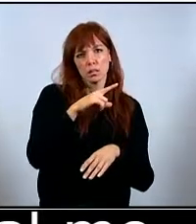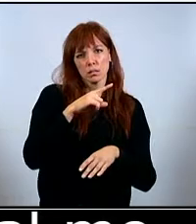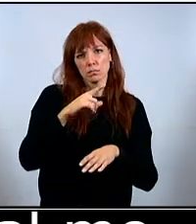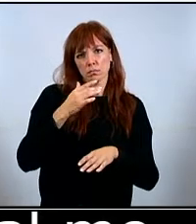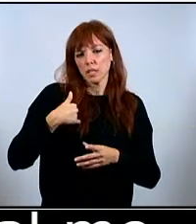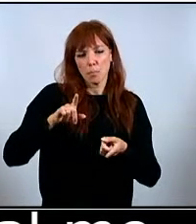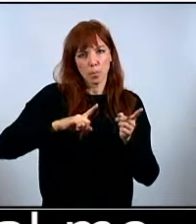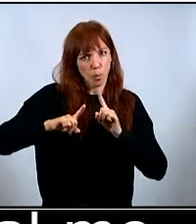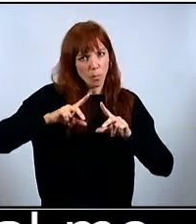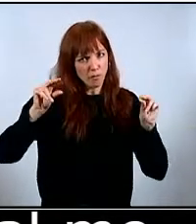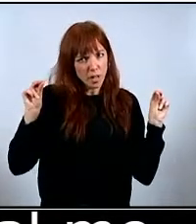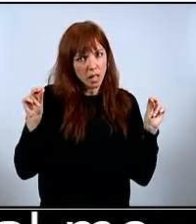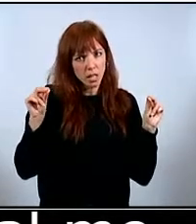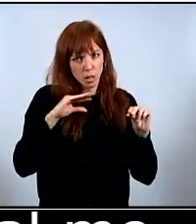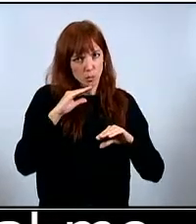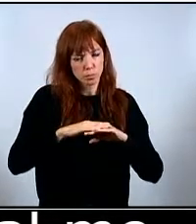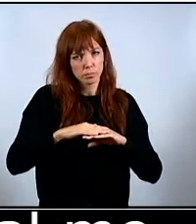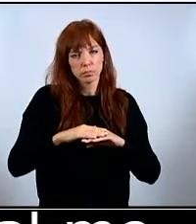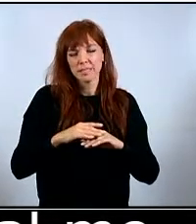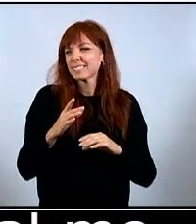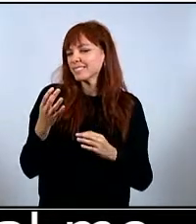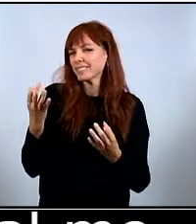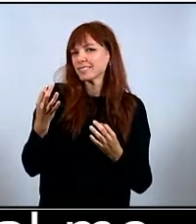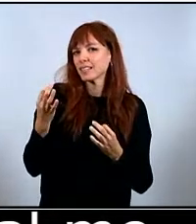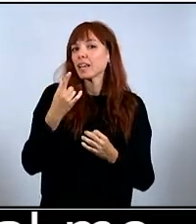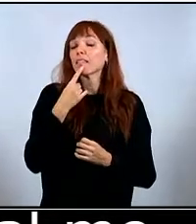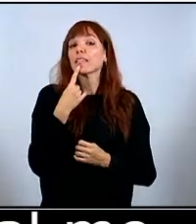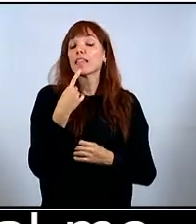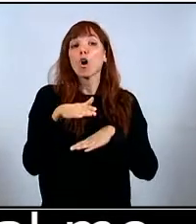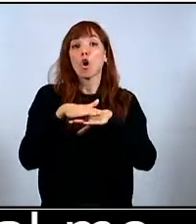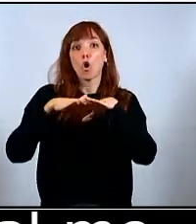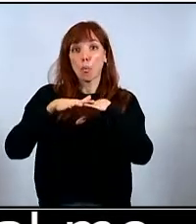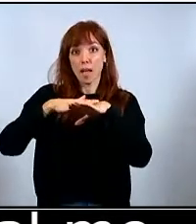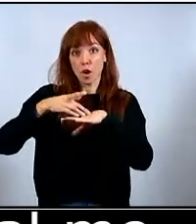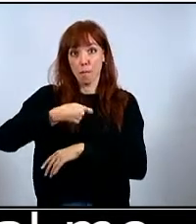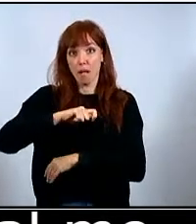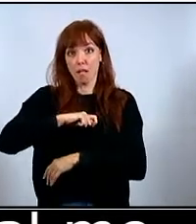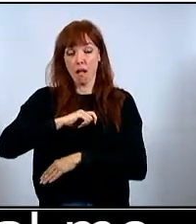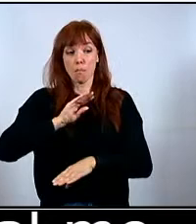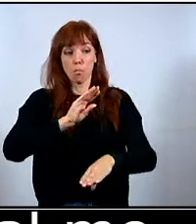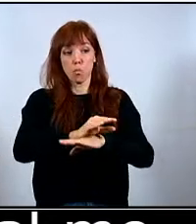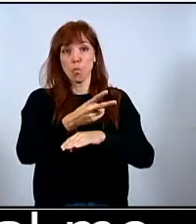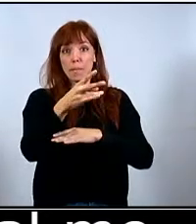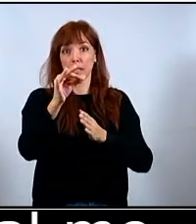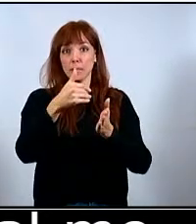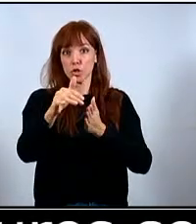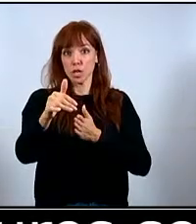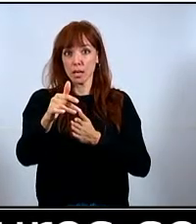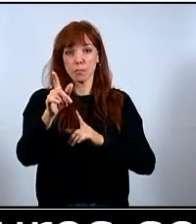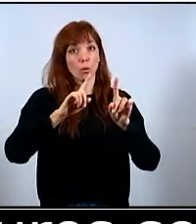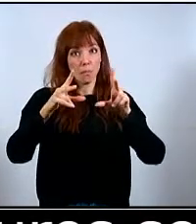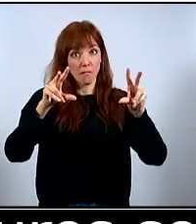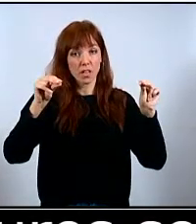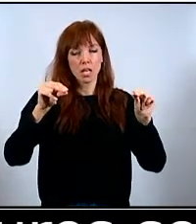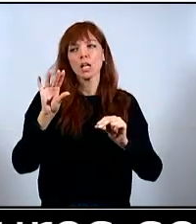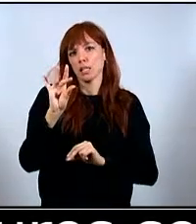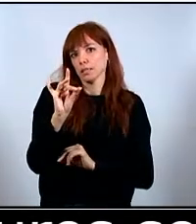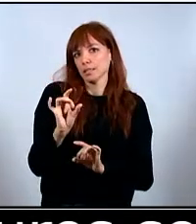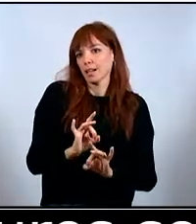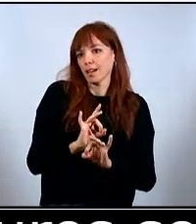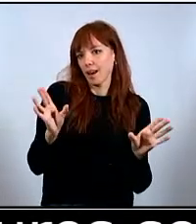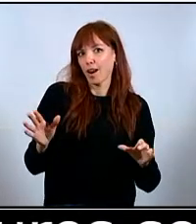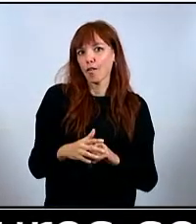problema. ¿Si el qué? Perdón. Si el Estado, el Gobierno central, abonara esos 20 millones, se acababa el problema. Claro, lógicamente. Ese es el importe de